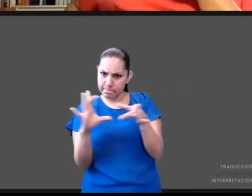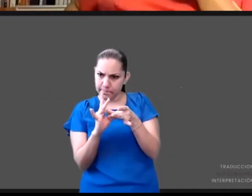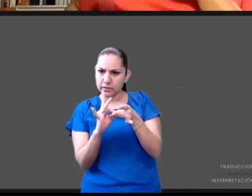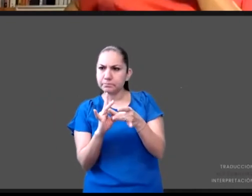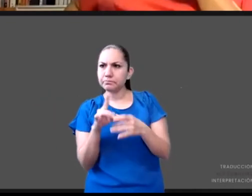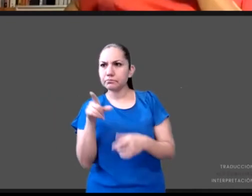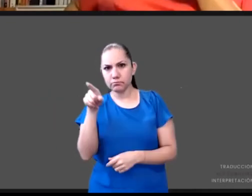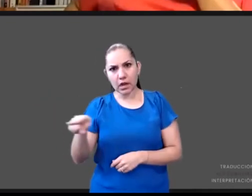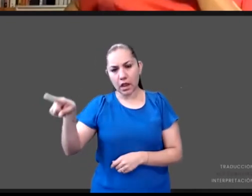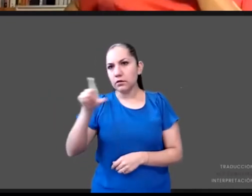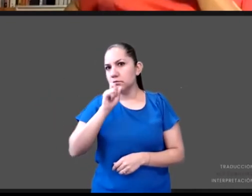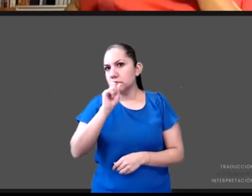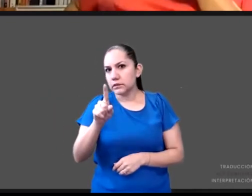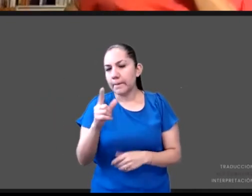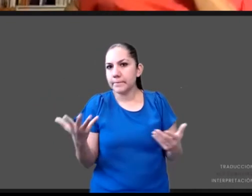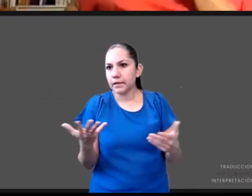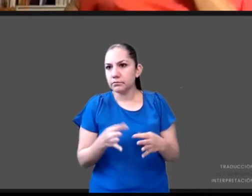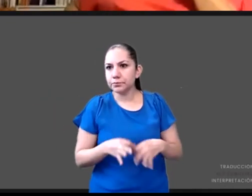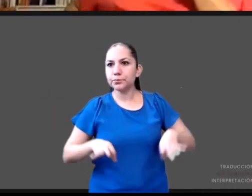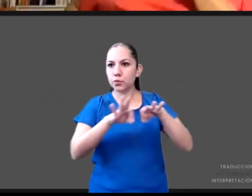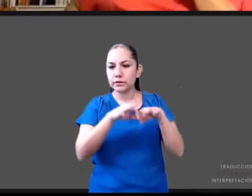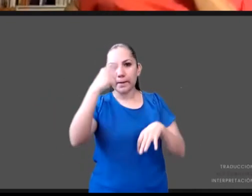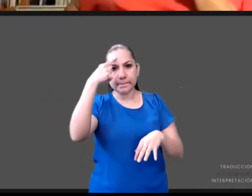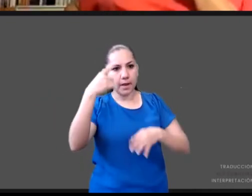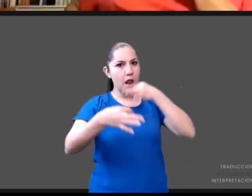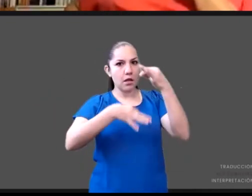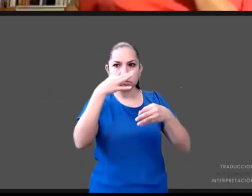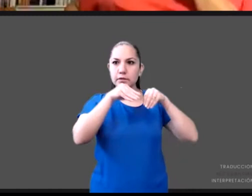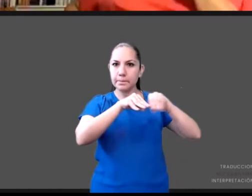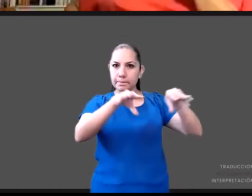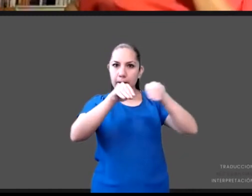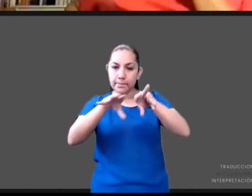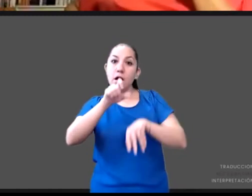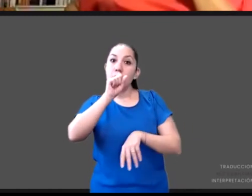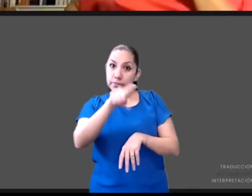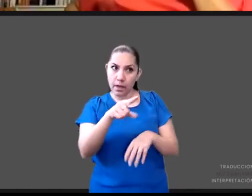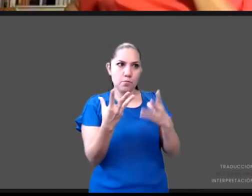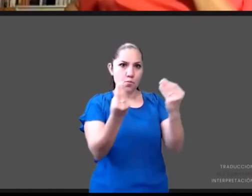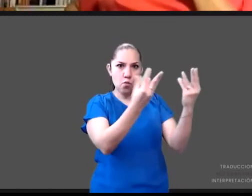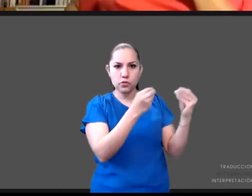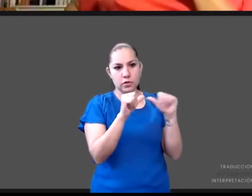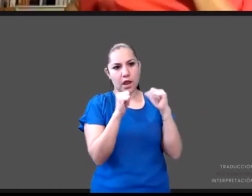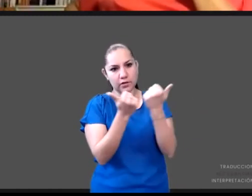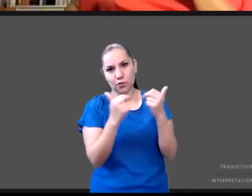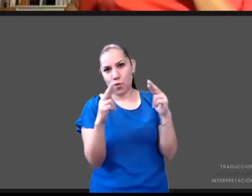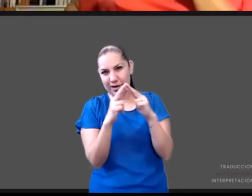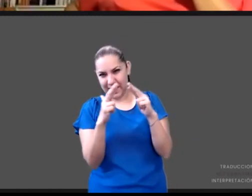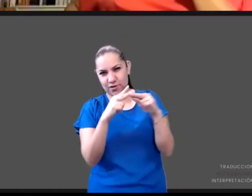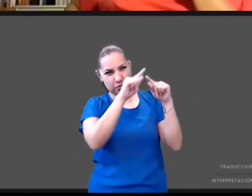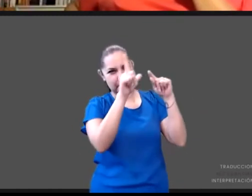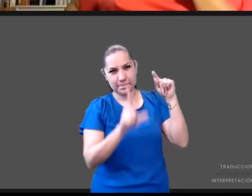grandes enlaces para la difusión de estos a las asociaciones religiosas de todo el país, ¿no? Que nos han ayudado mucho a